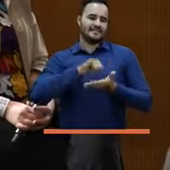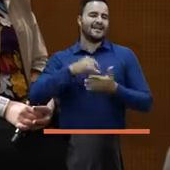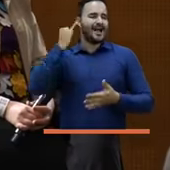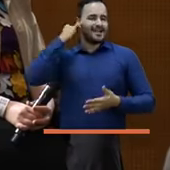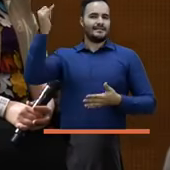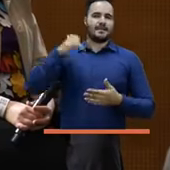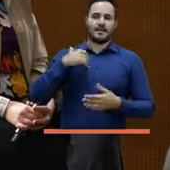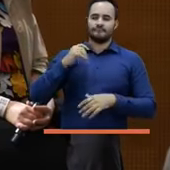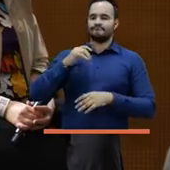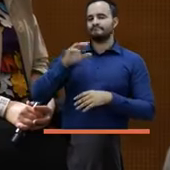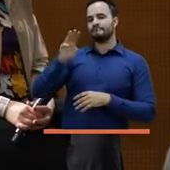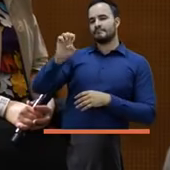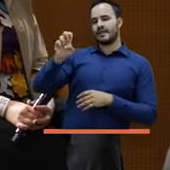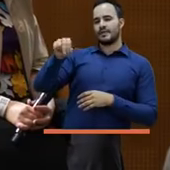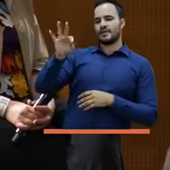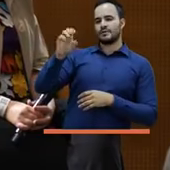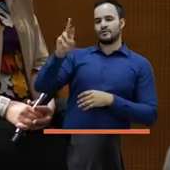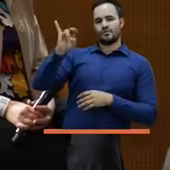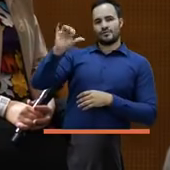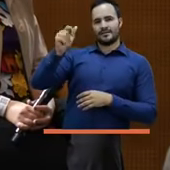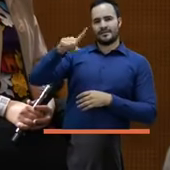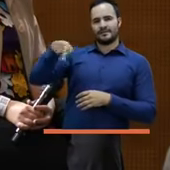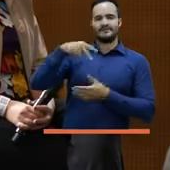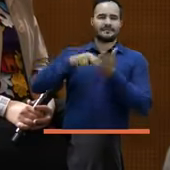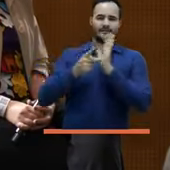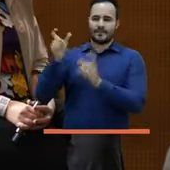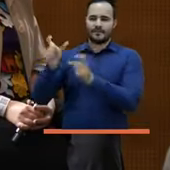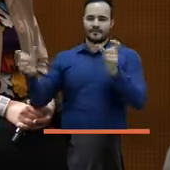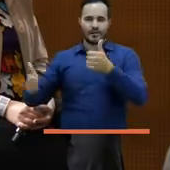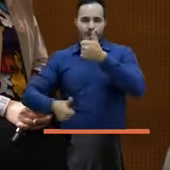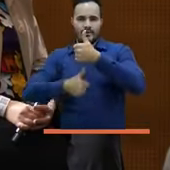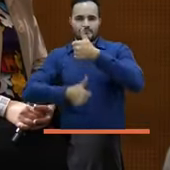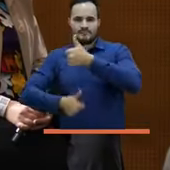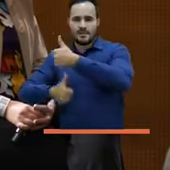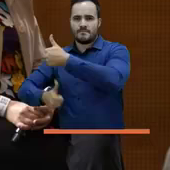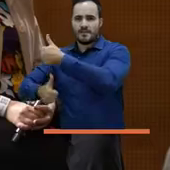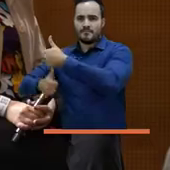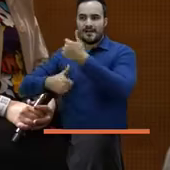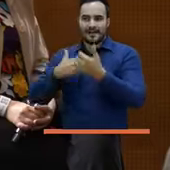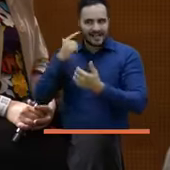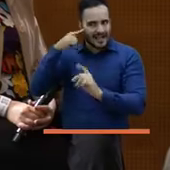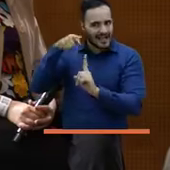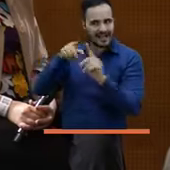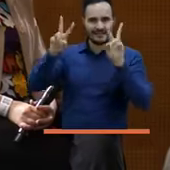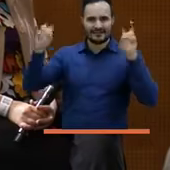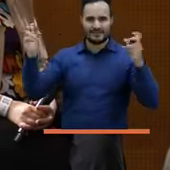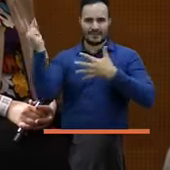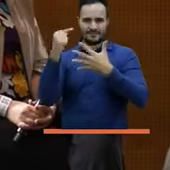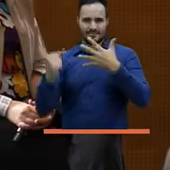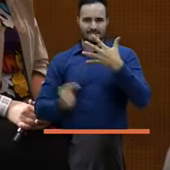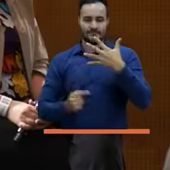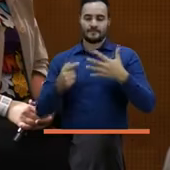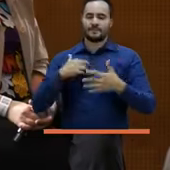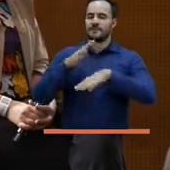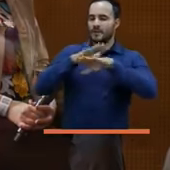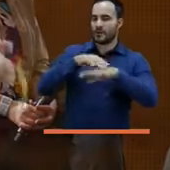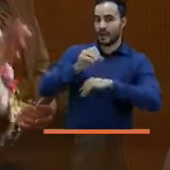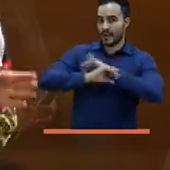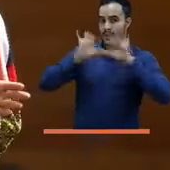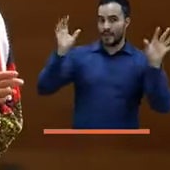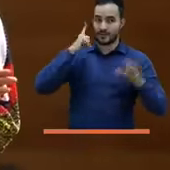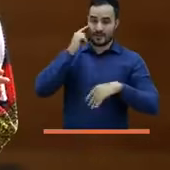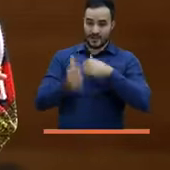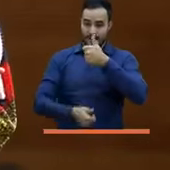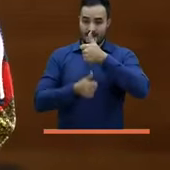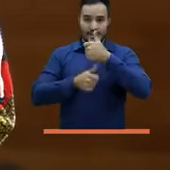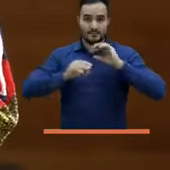mentores específicos son psicólogos expertos en este esquema pero adicional después de esa mentoría nos vamos hacia